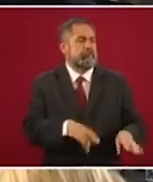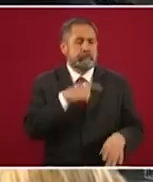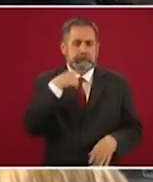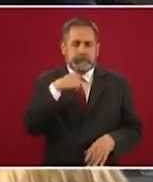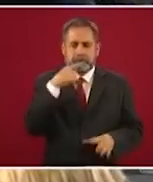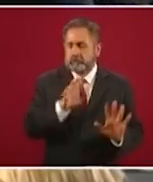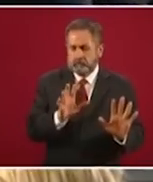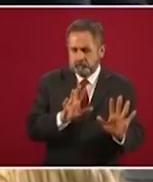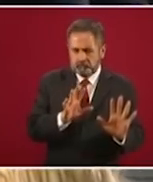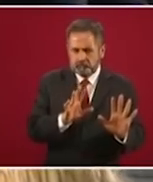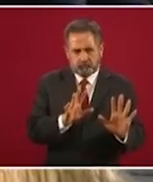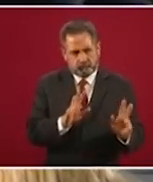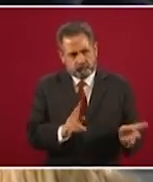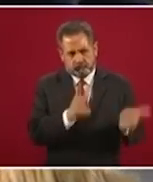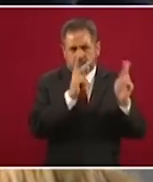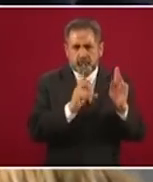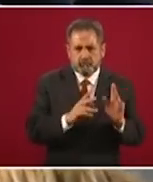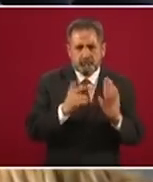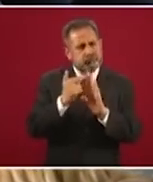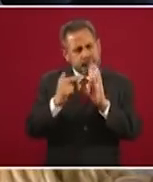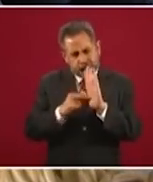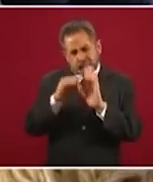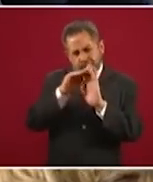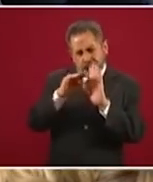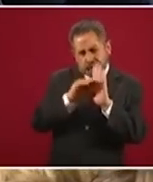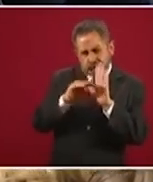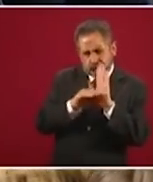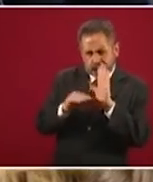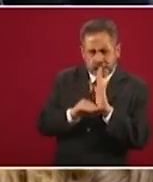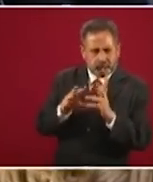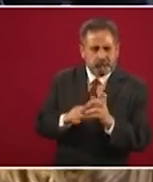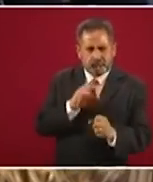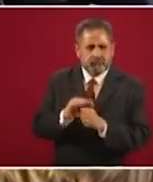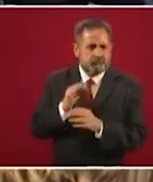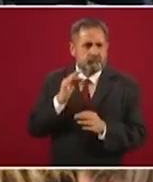grande. Establecer todo eso